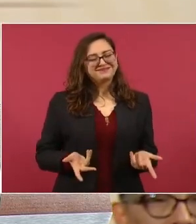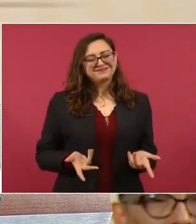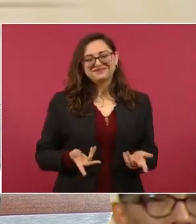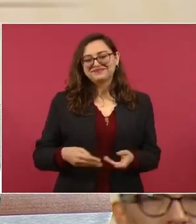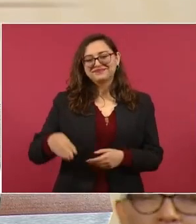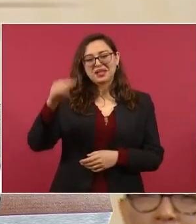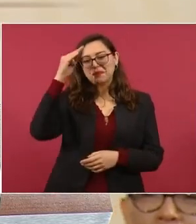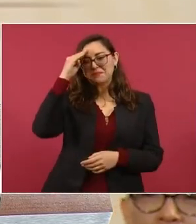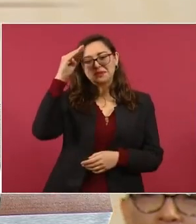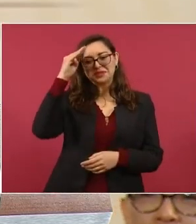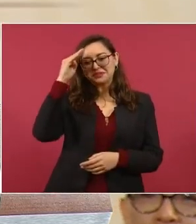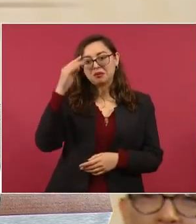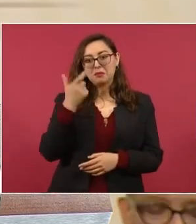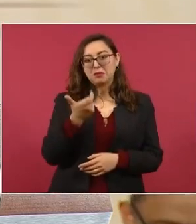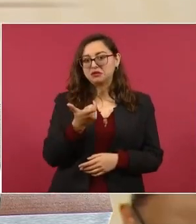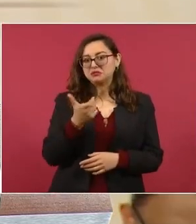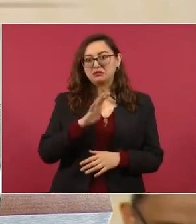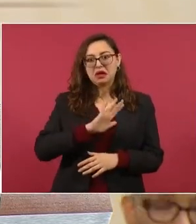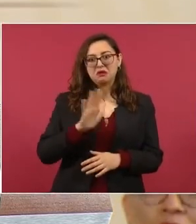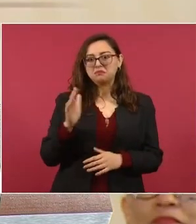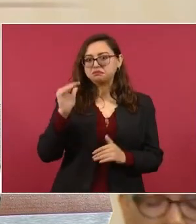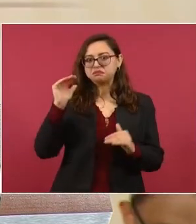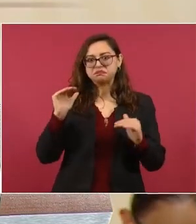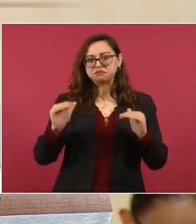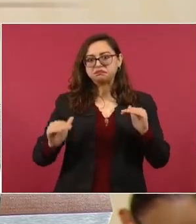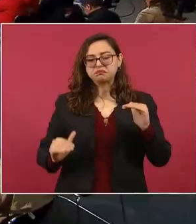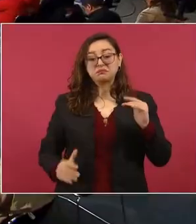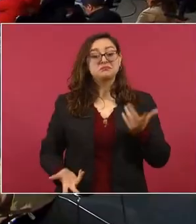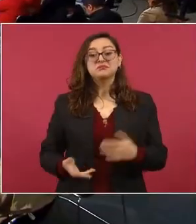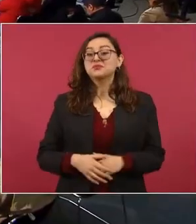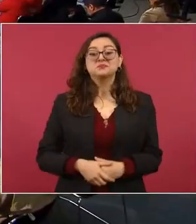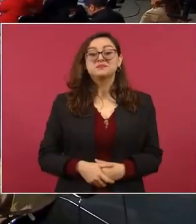se iba y no, y luego bajó, regresó.